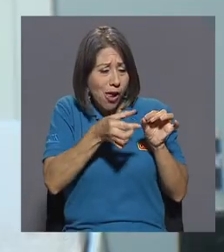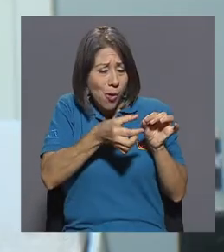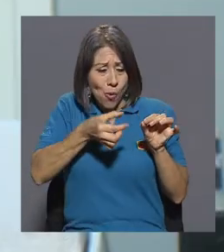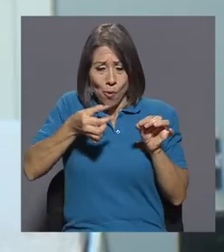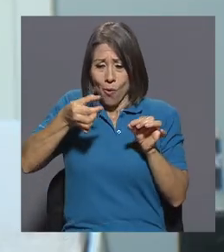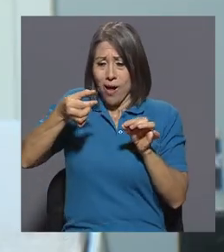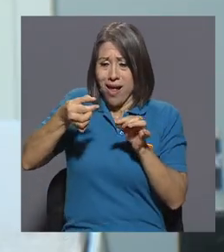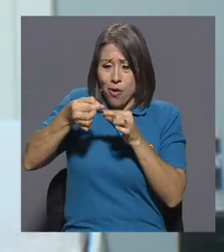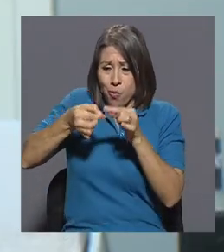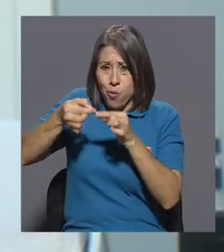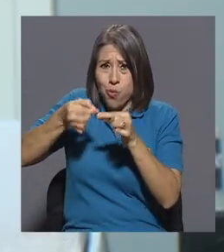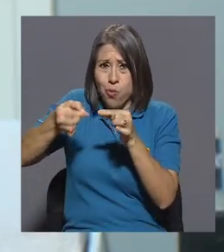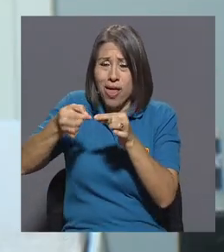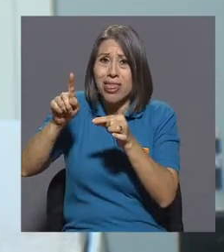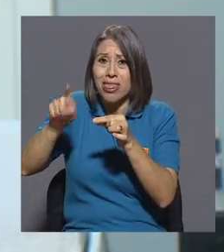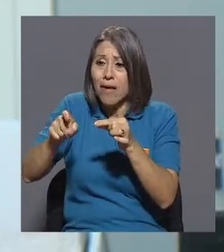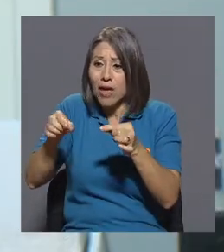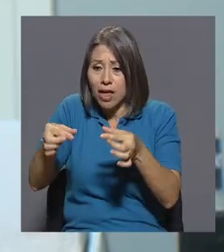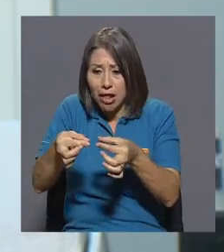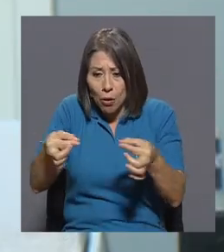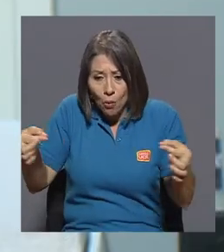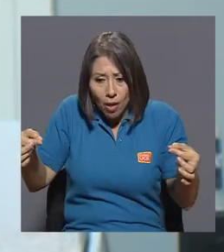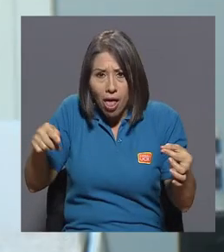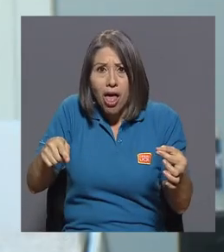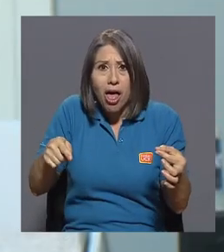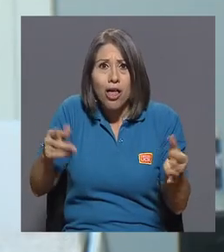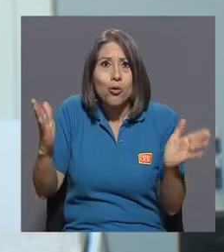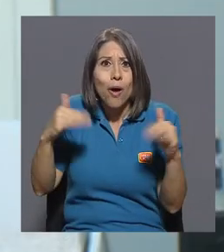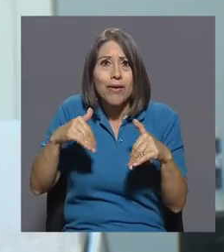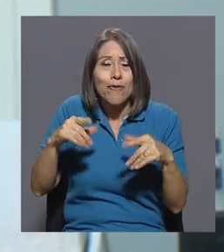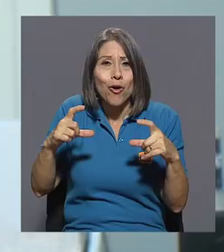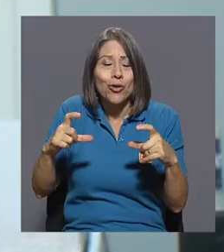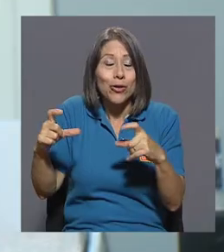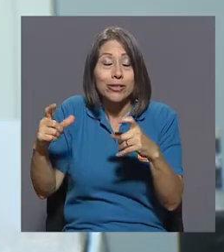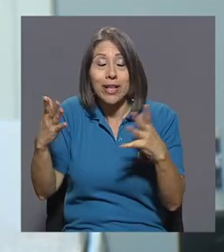sola foto. Pero sí, entonces